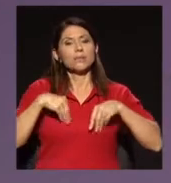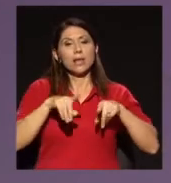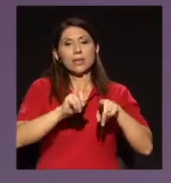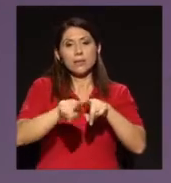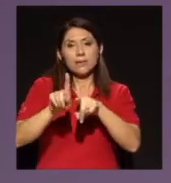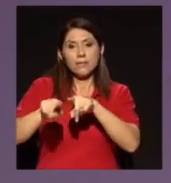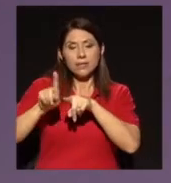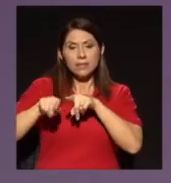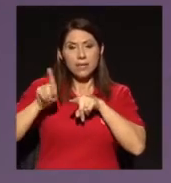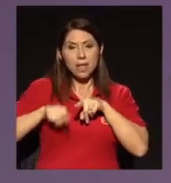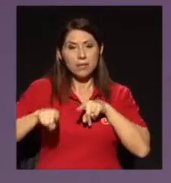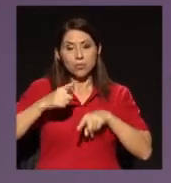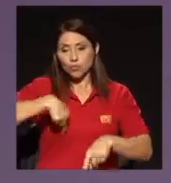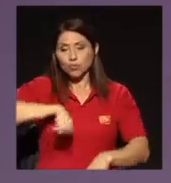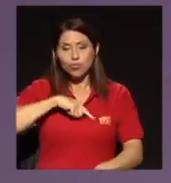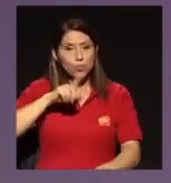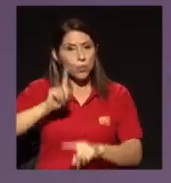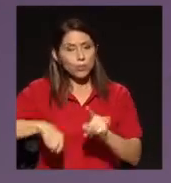Y